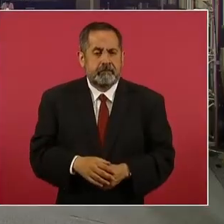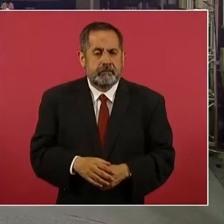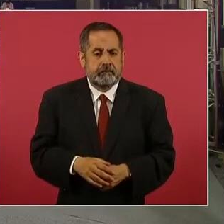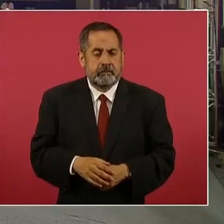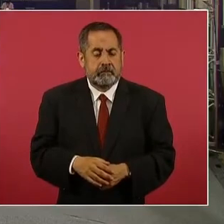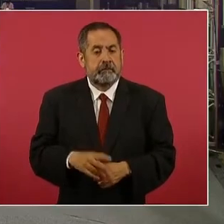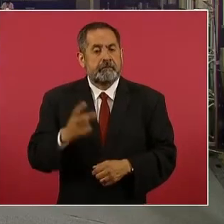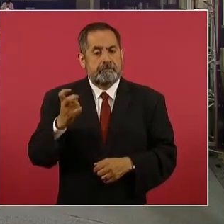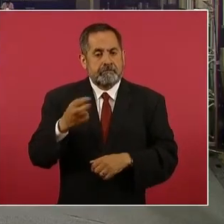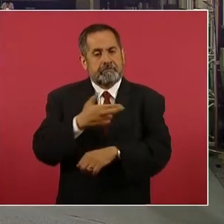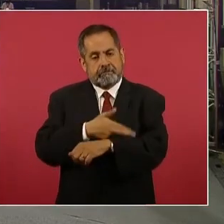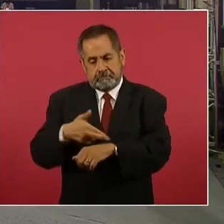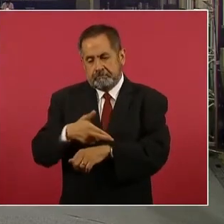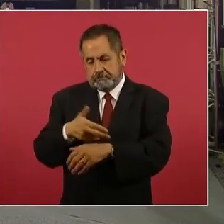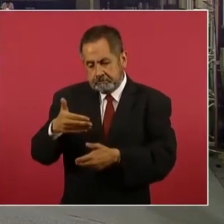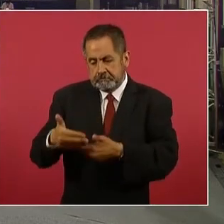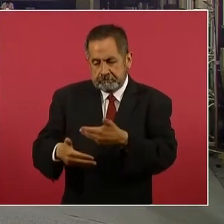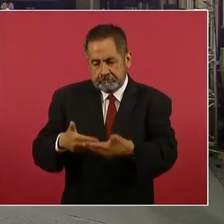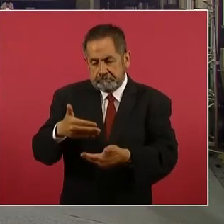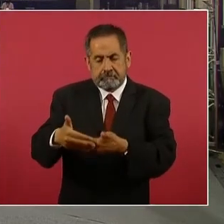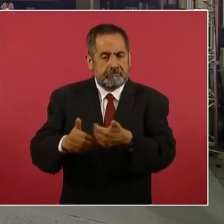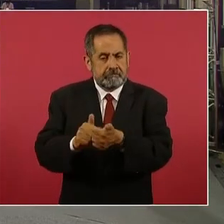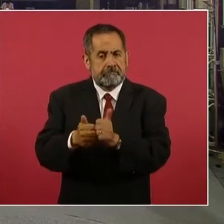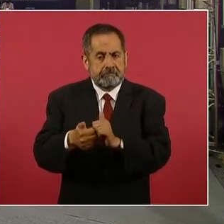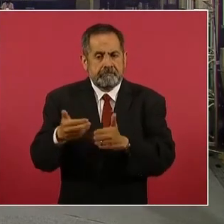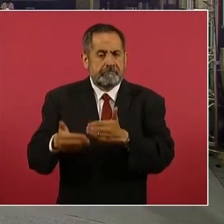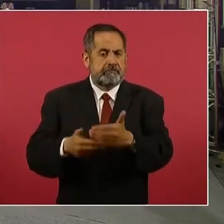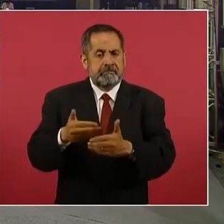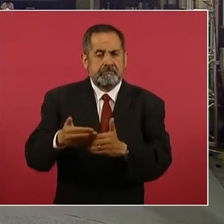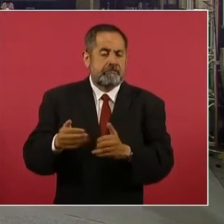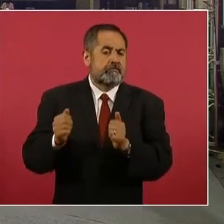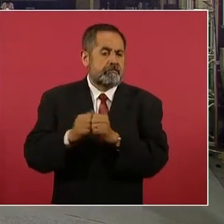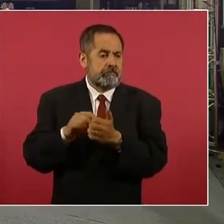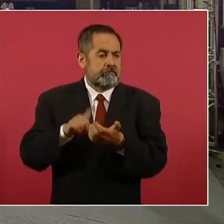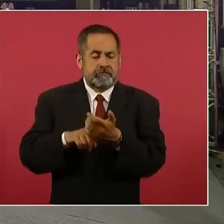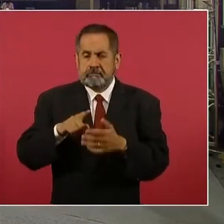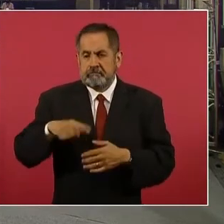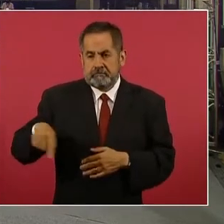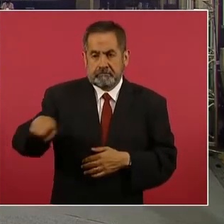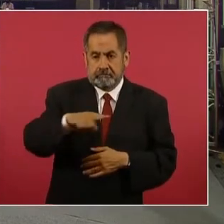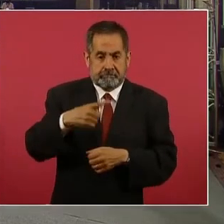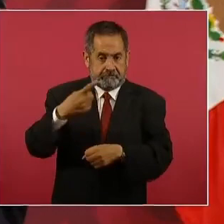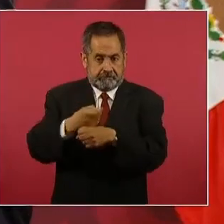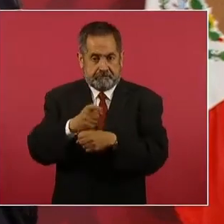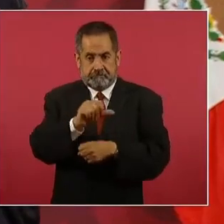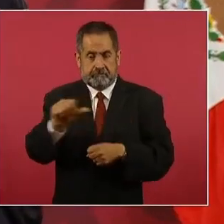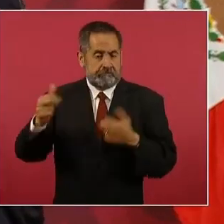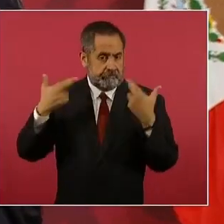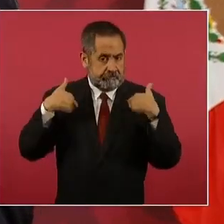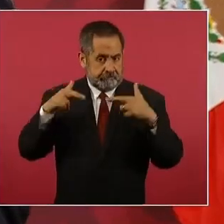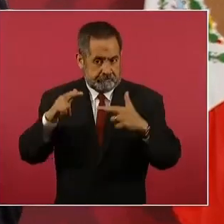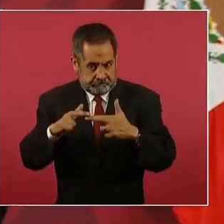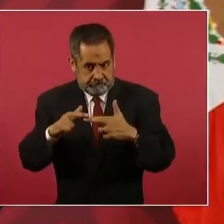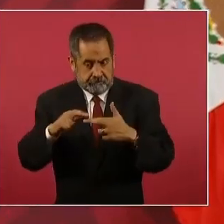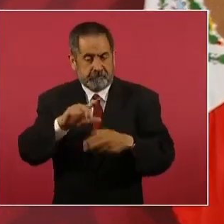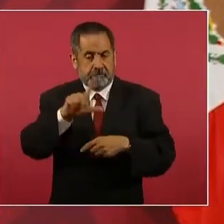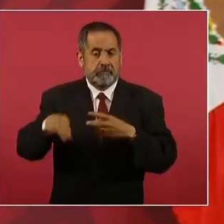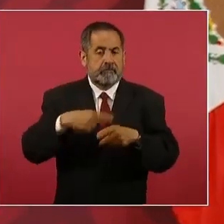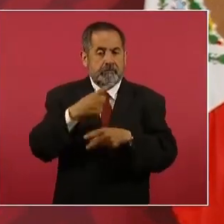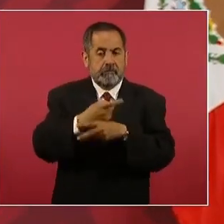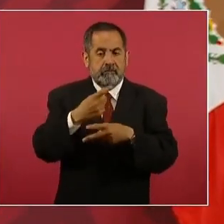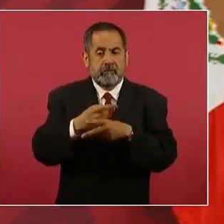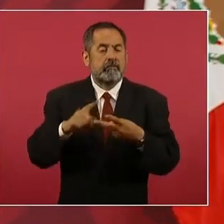estamos en ese proceso, vamos ahora, después de los maestros, con